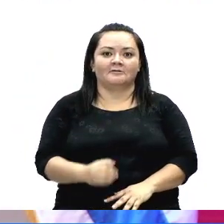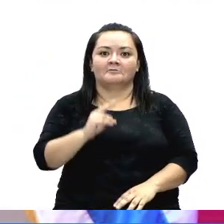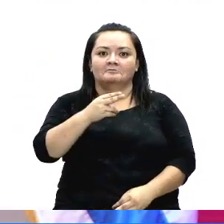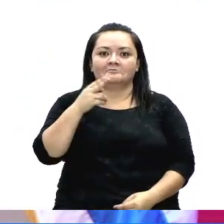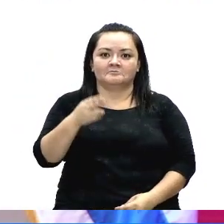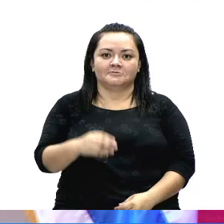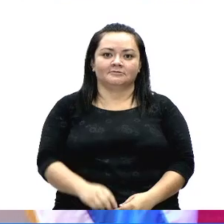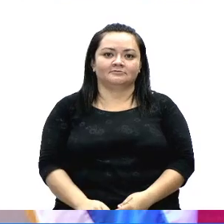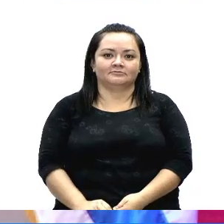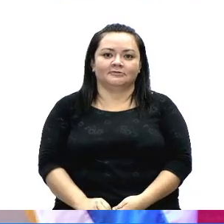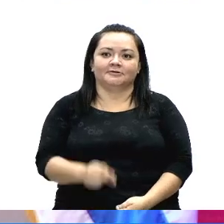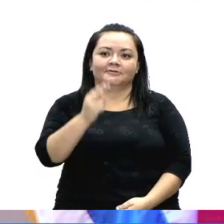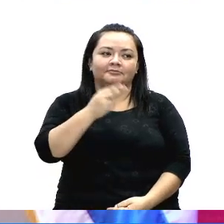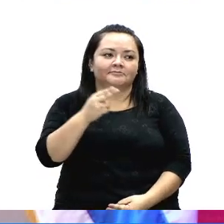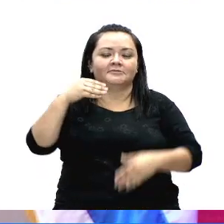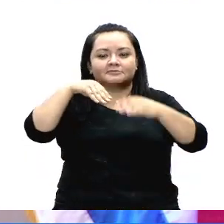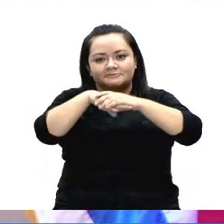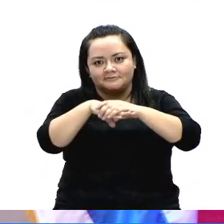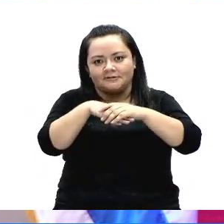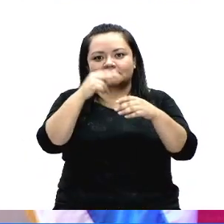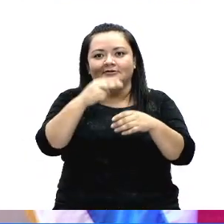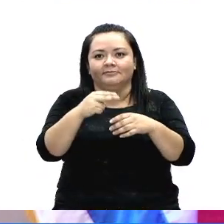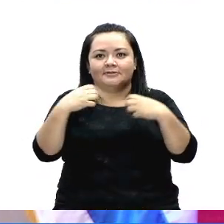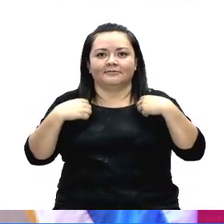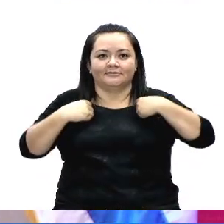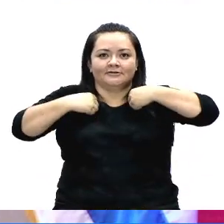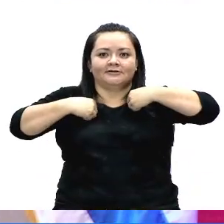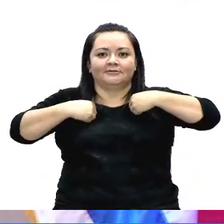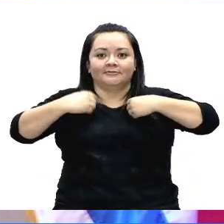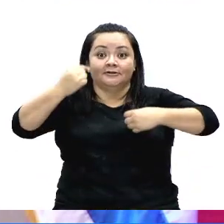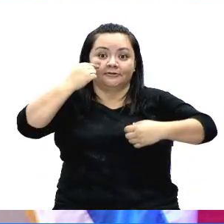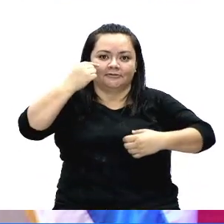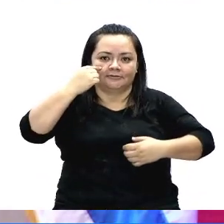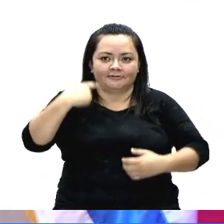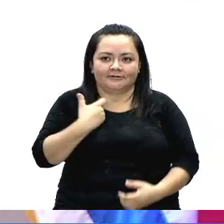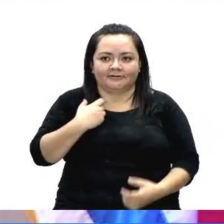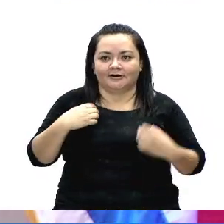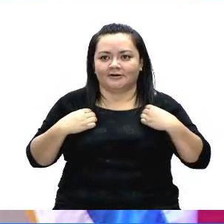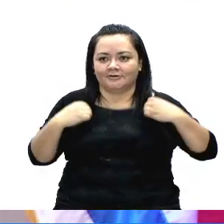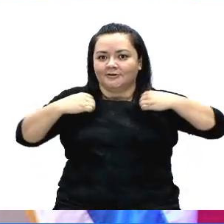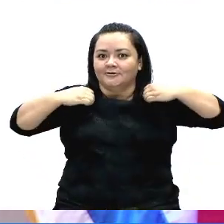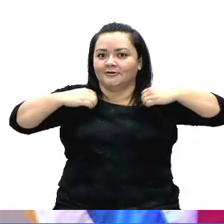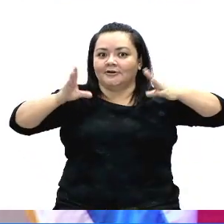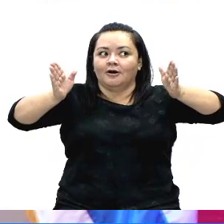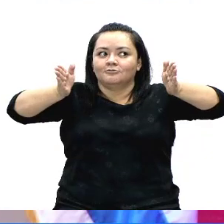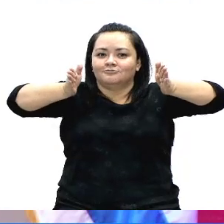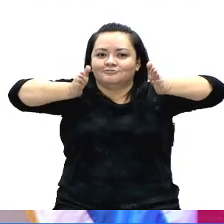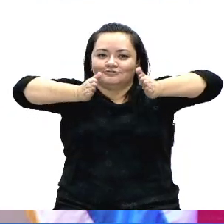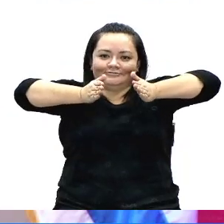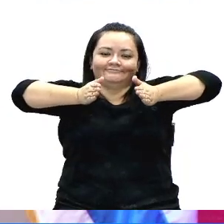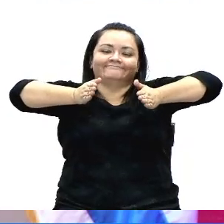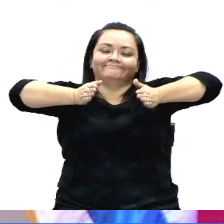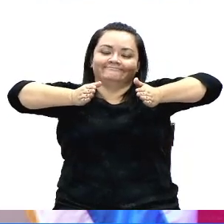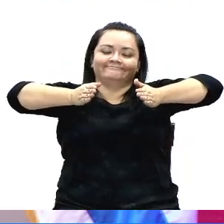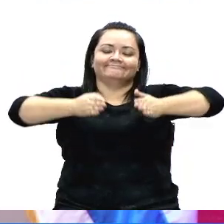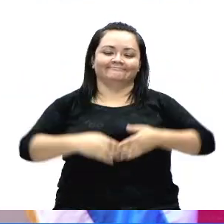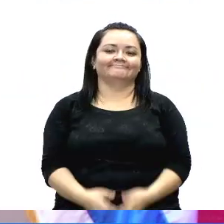mismo de los mismos zapatos de la misma ropa y cuidado porque hoy la ropa ya no ya se encogió hermano